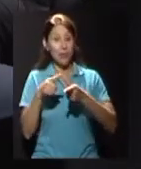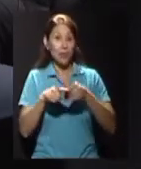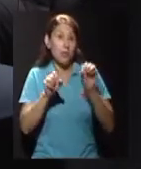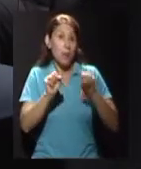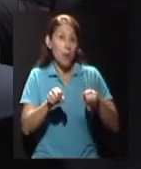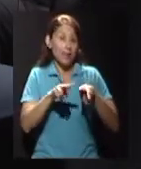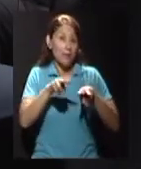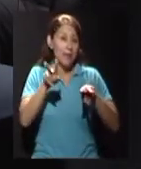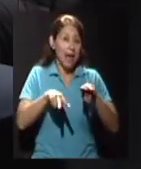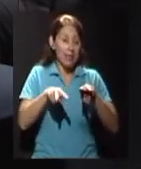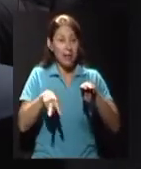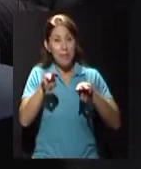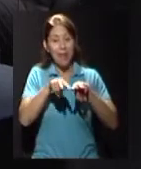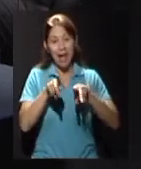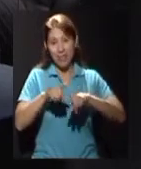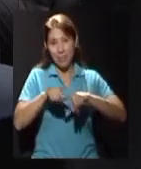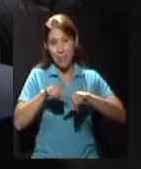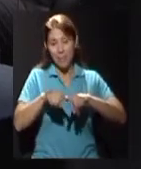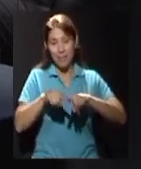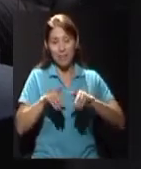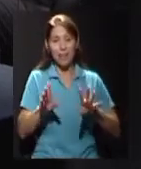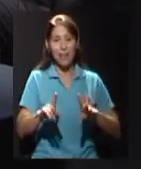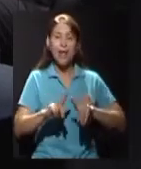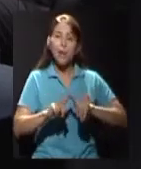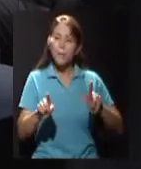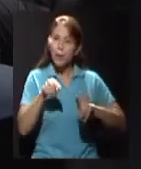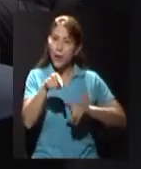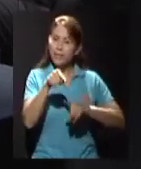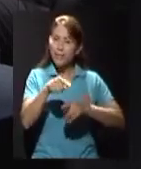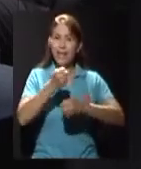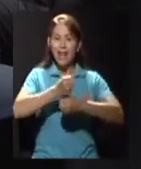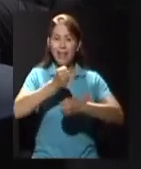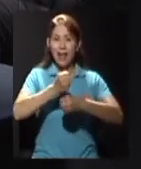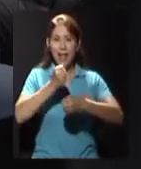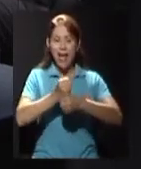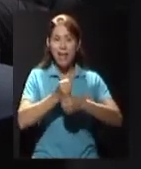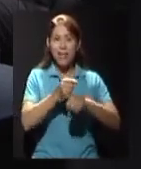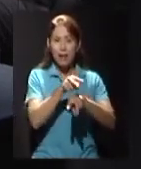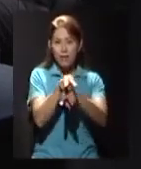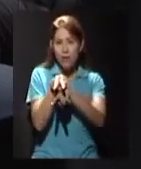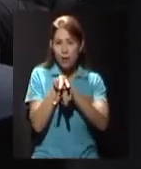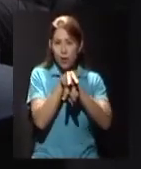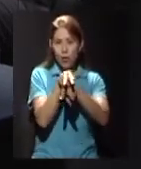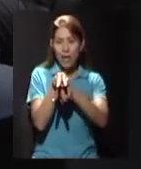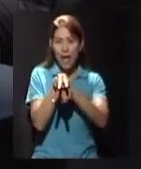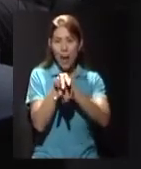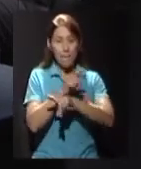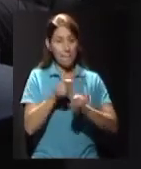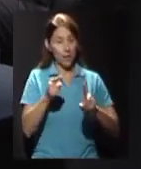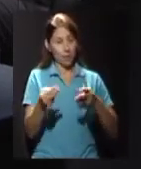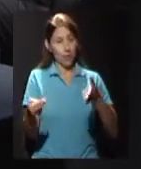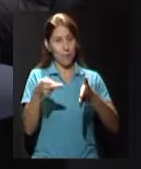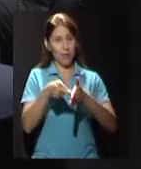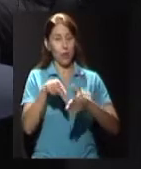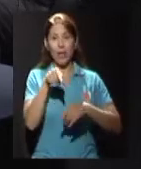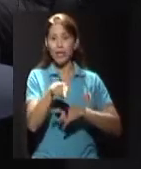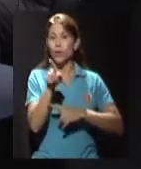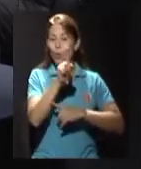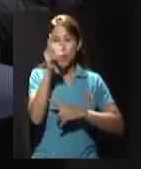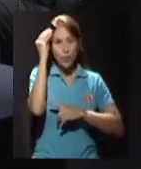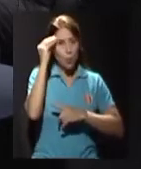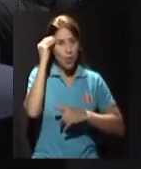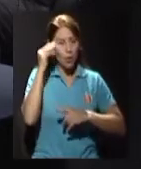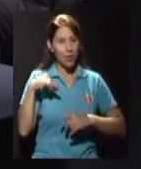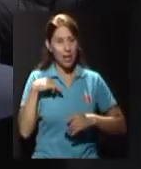y la tarea de rectoría y repito esto no es la posición del ministro ni la posición de nadie más